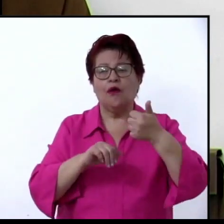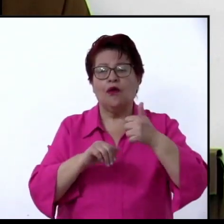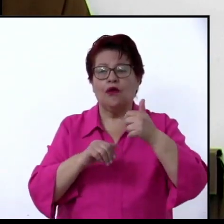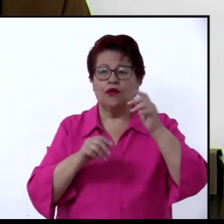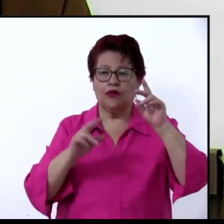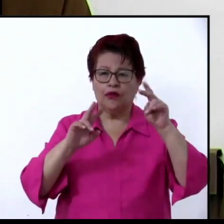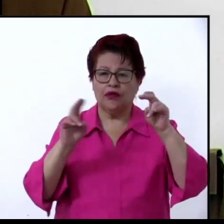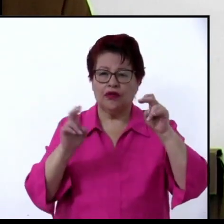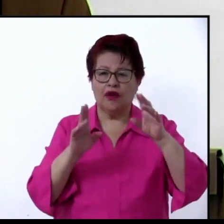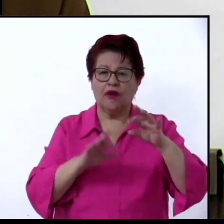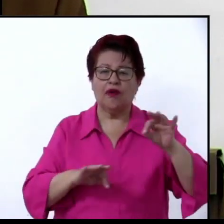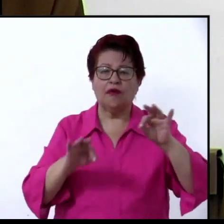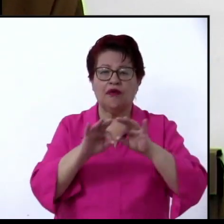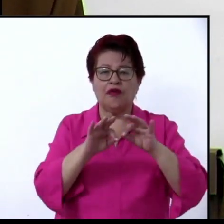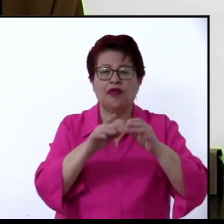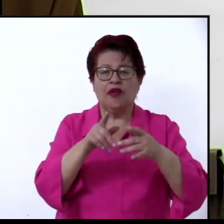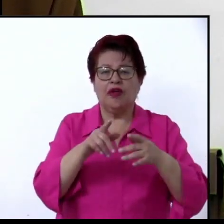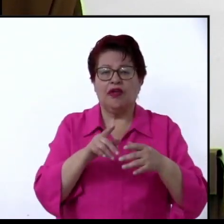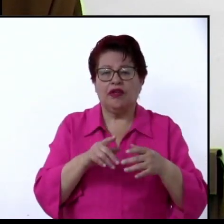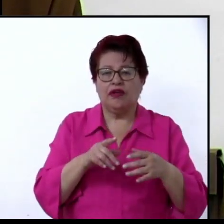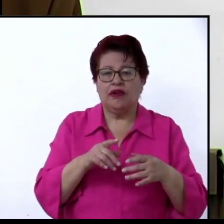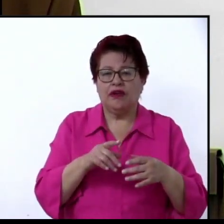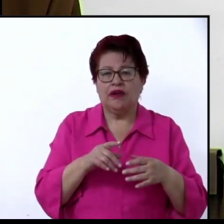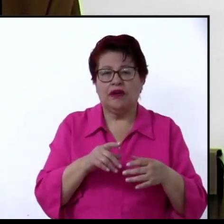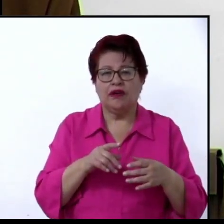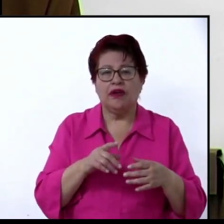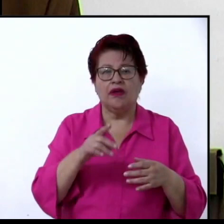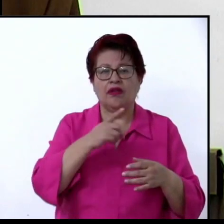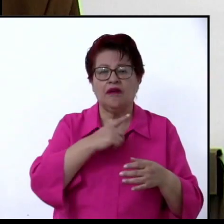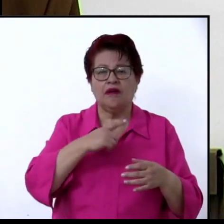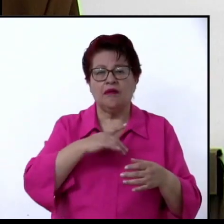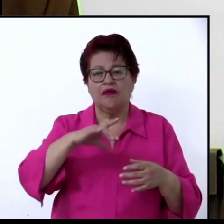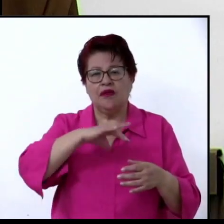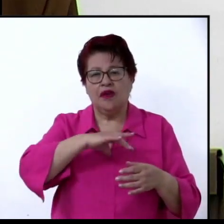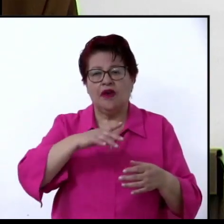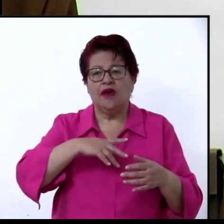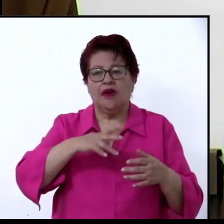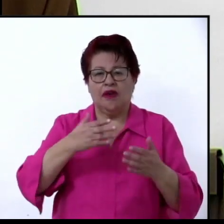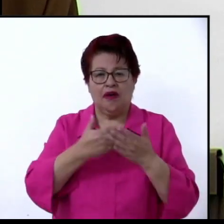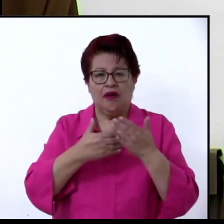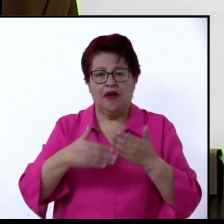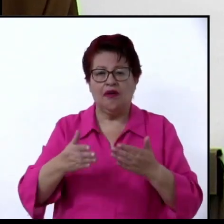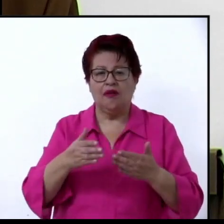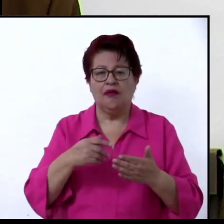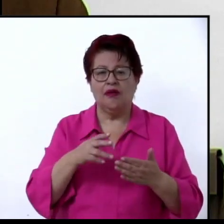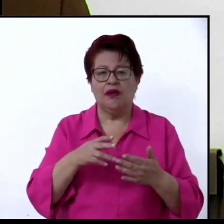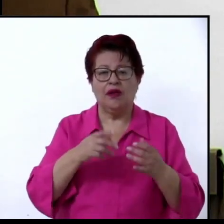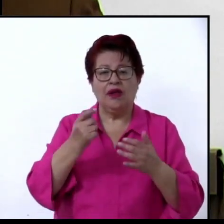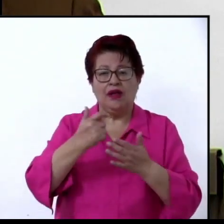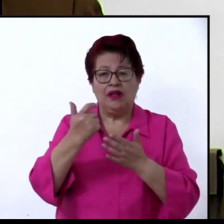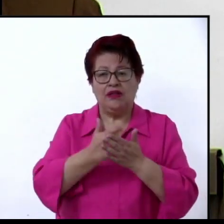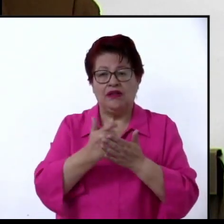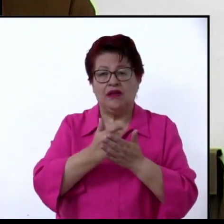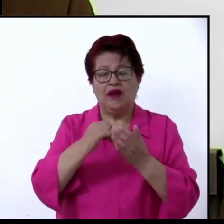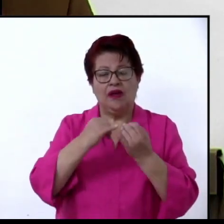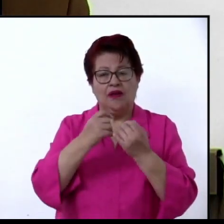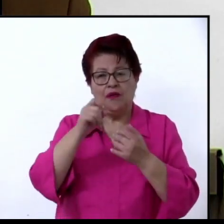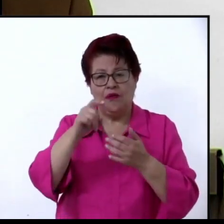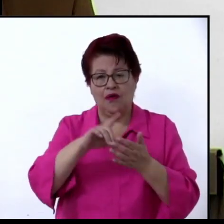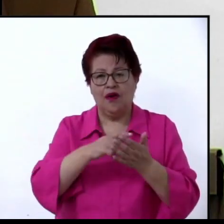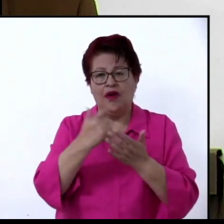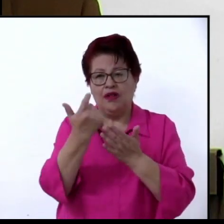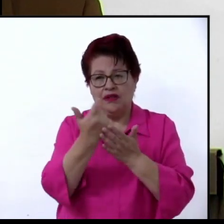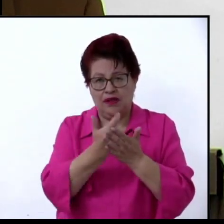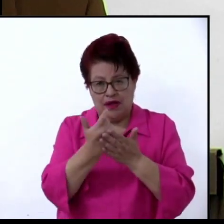que me parece fundamental que también tengamos presente, y que así como el salario, así como